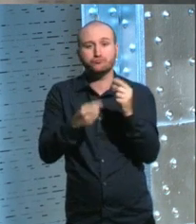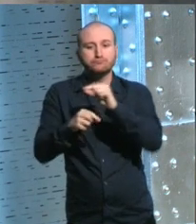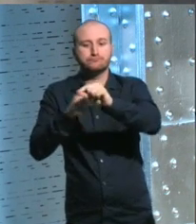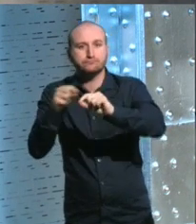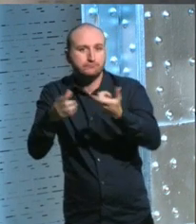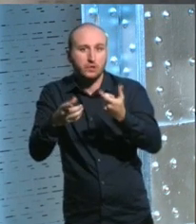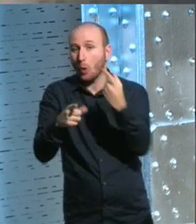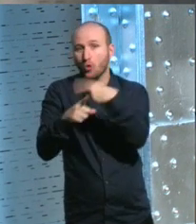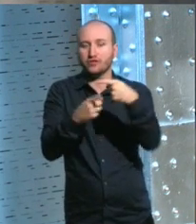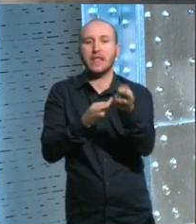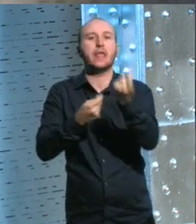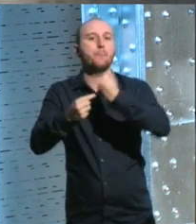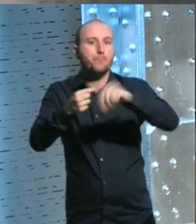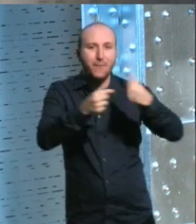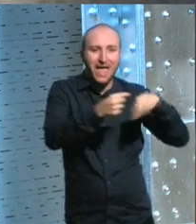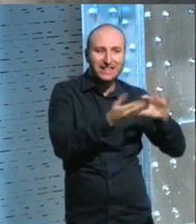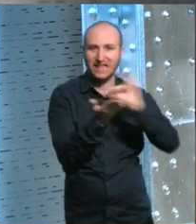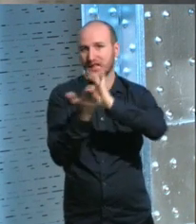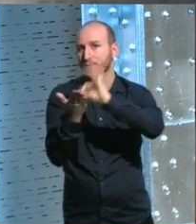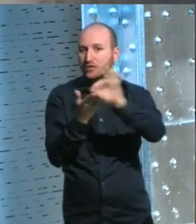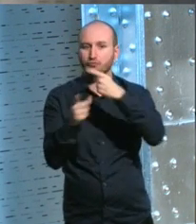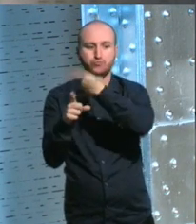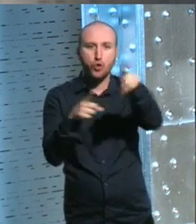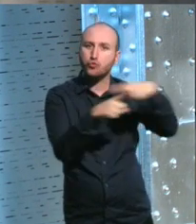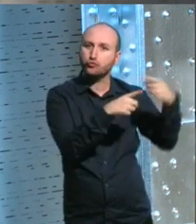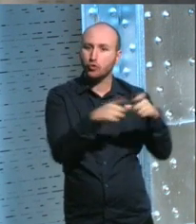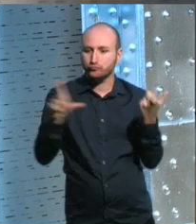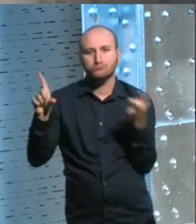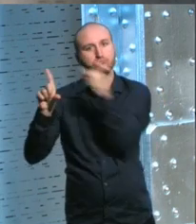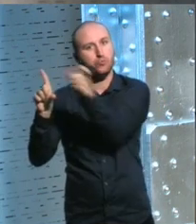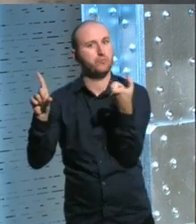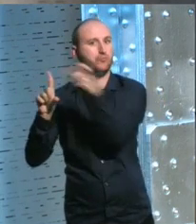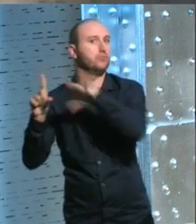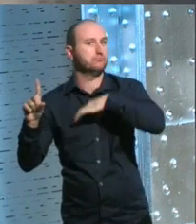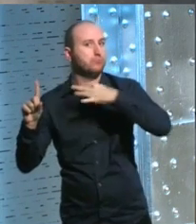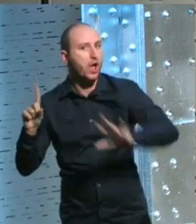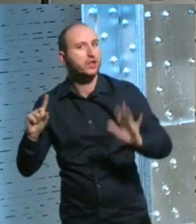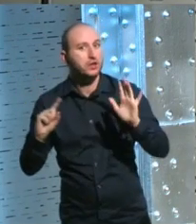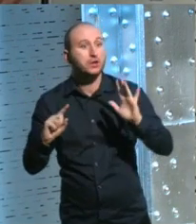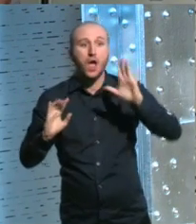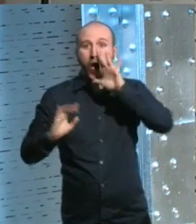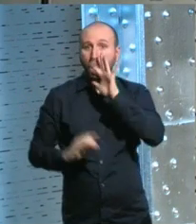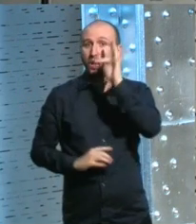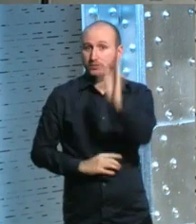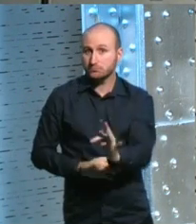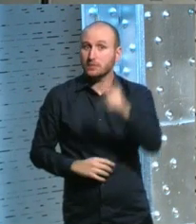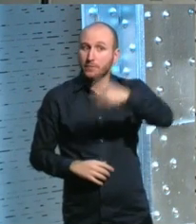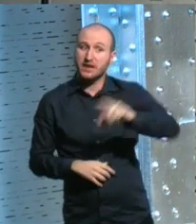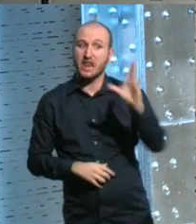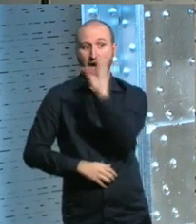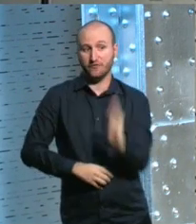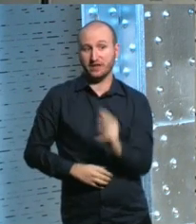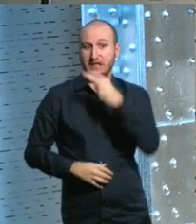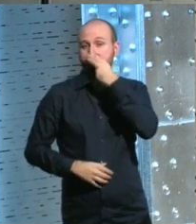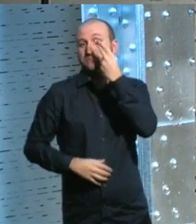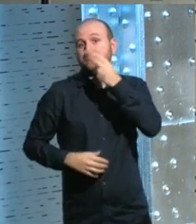lo que venden, sus servicios, sus productos, en ese portal. Y lo que es interesante es que en África